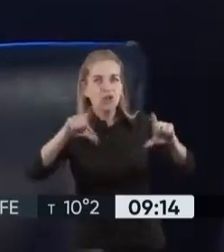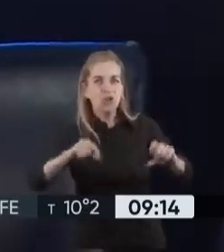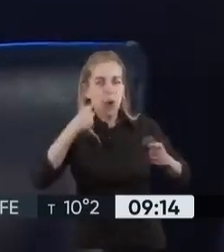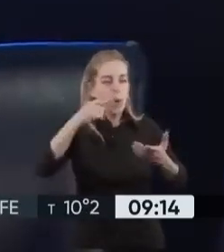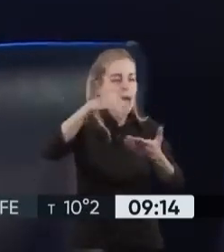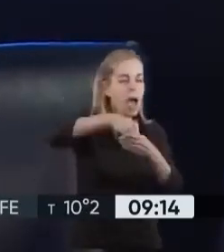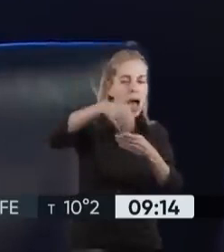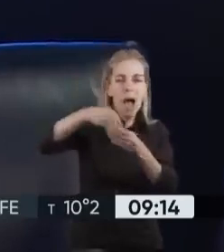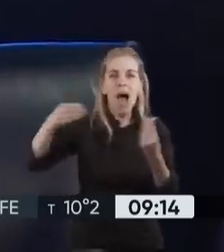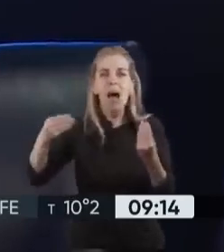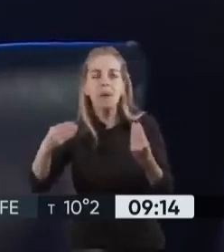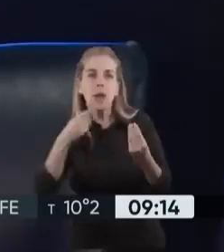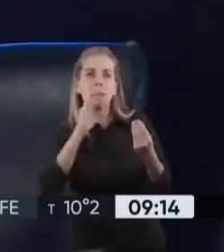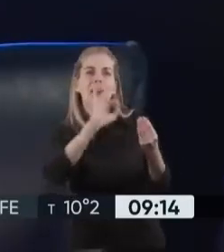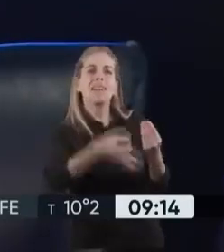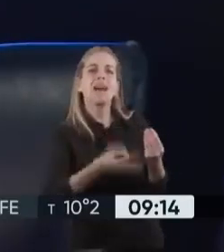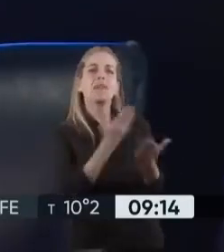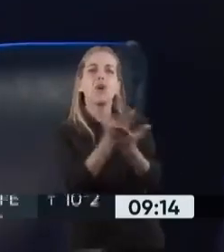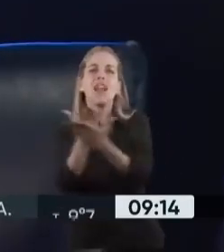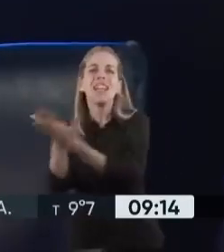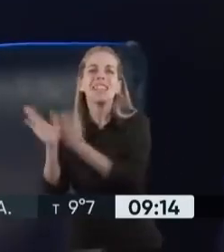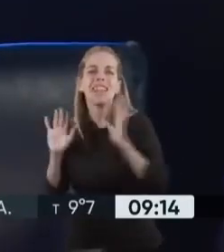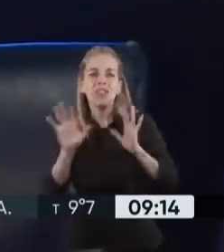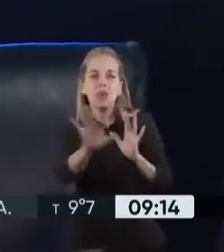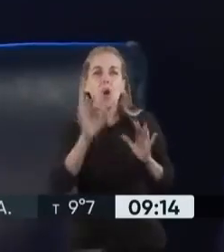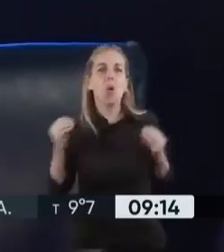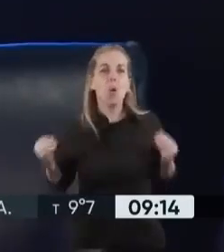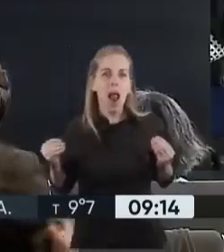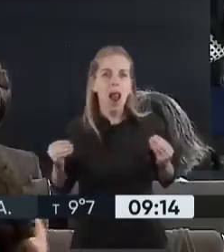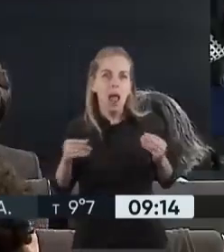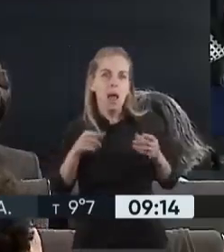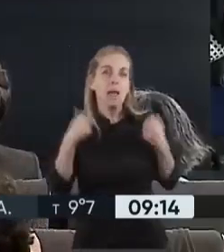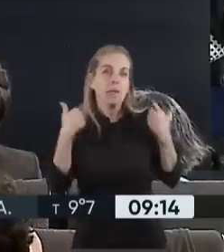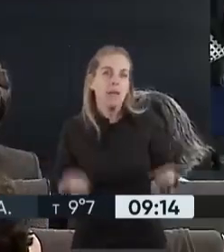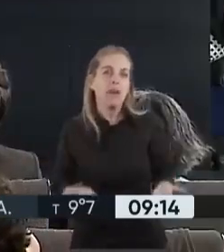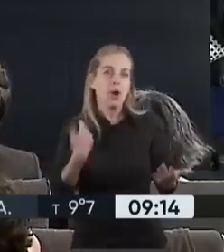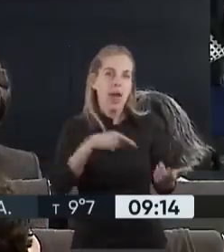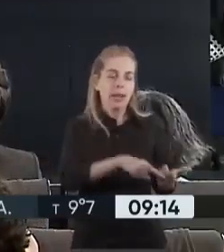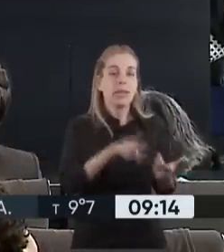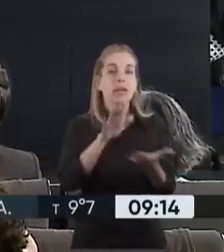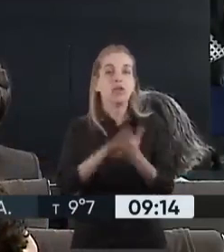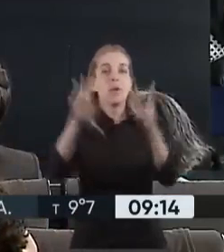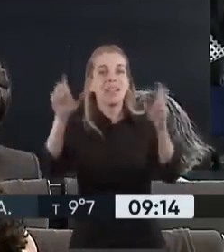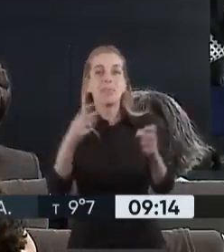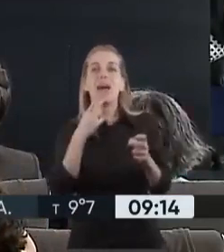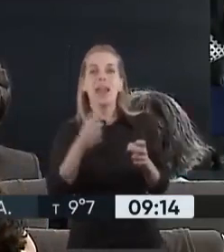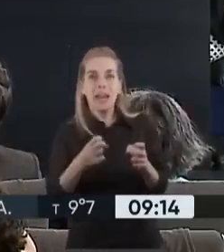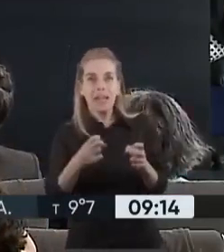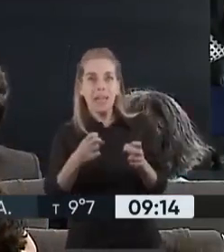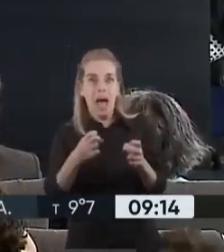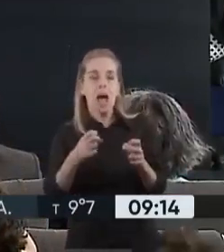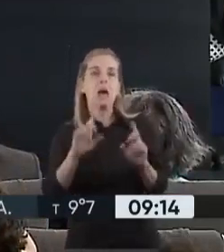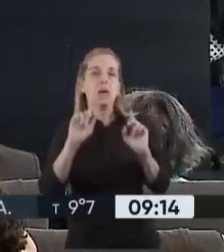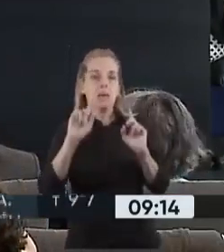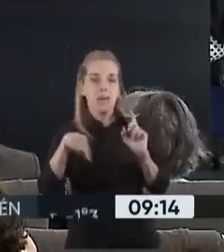mucho más fuerte para argentina y también por supuesto revertir importaciones y en materia energética el día 15 o